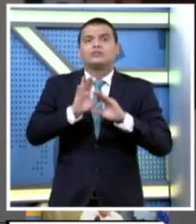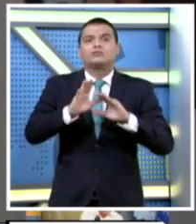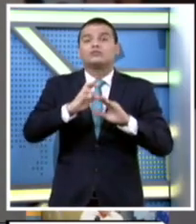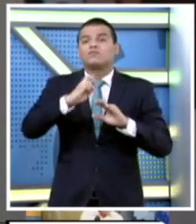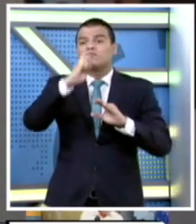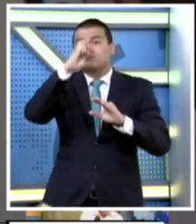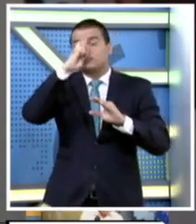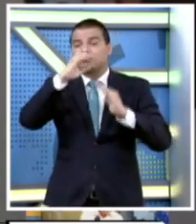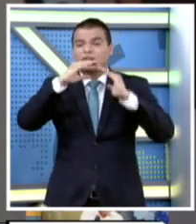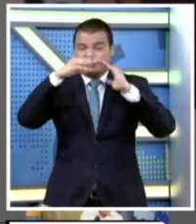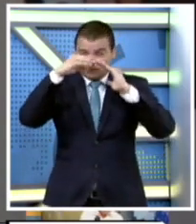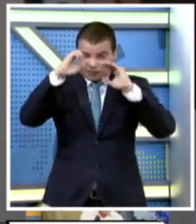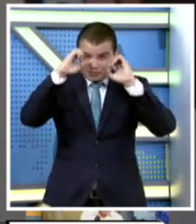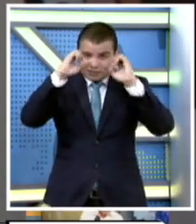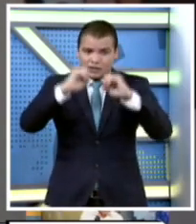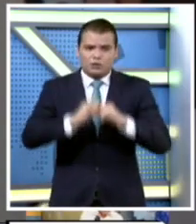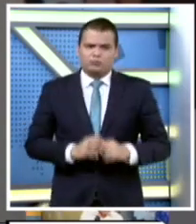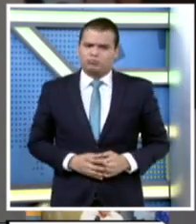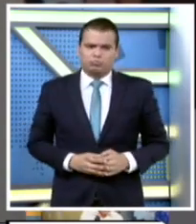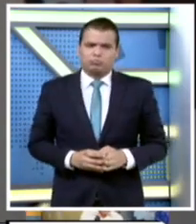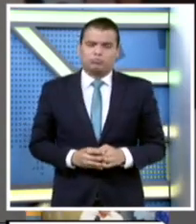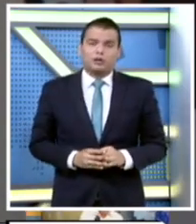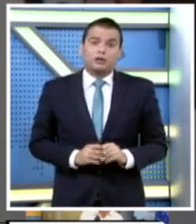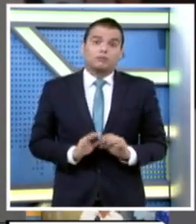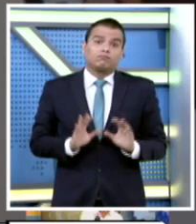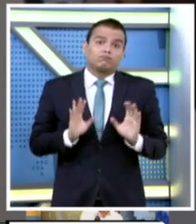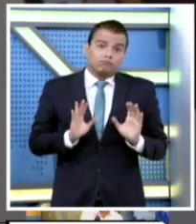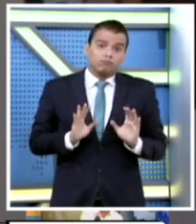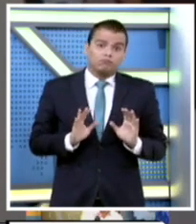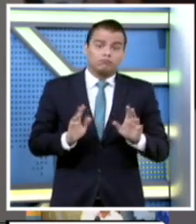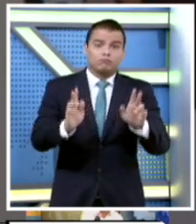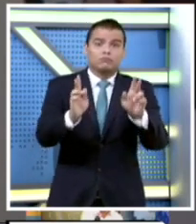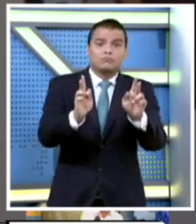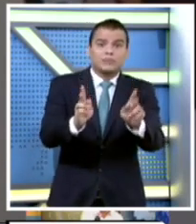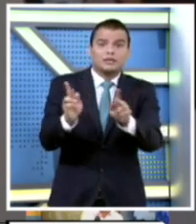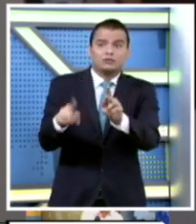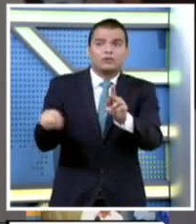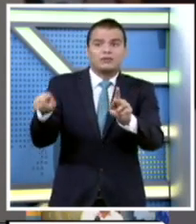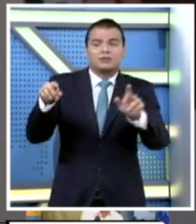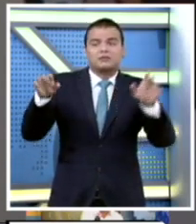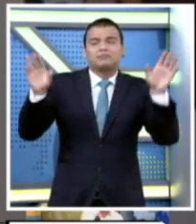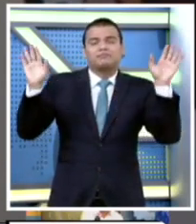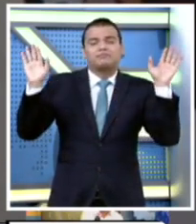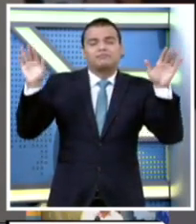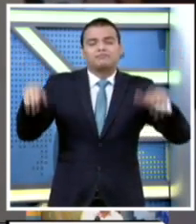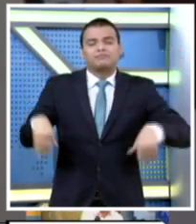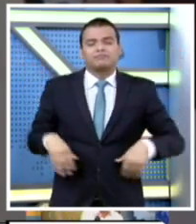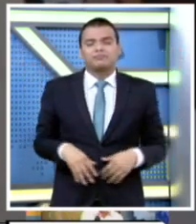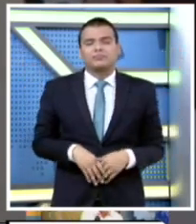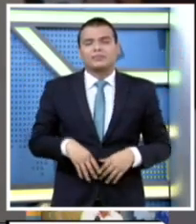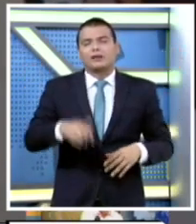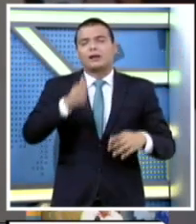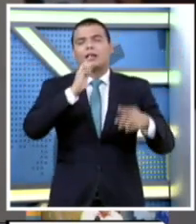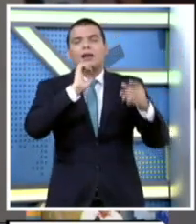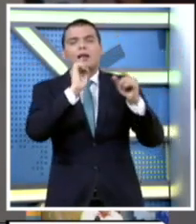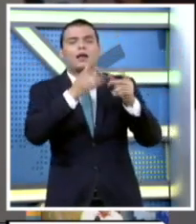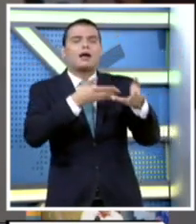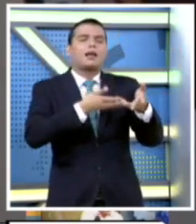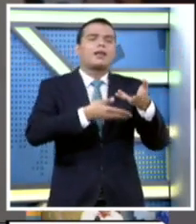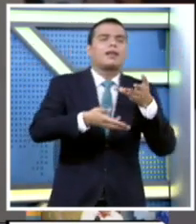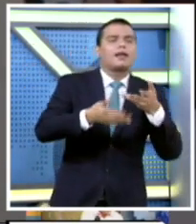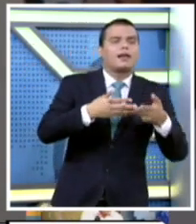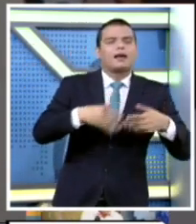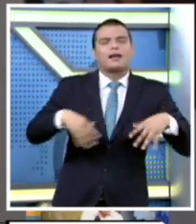extrema como el toque de queda. Sin embargo, dado que las personas infringen la ley y toman licor y se